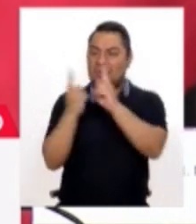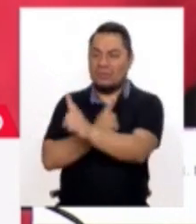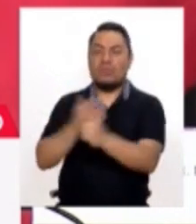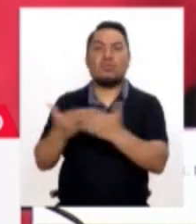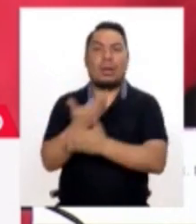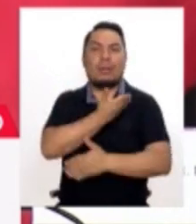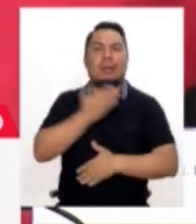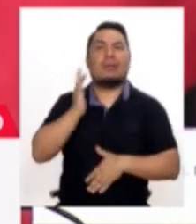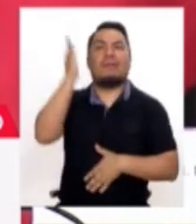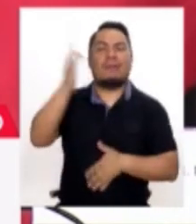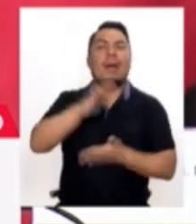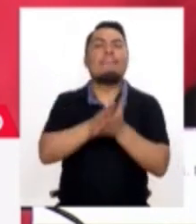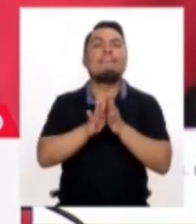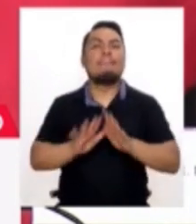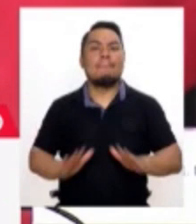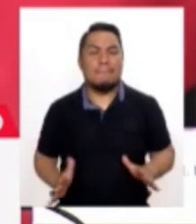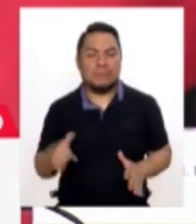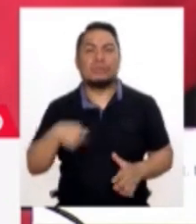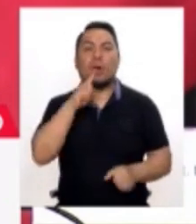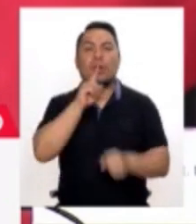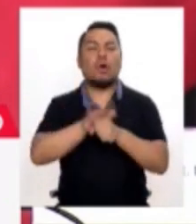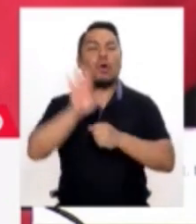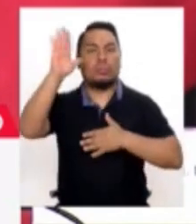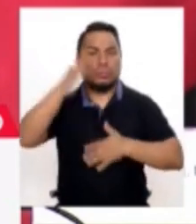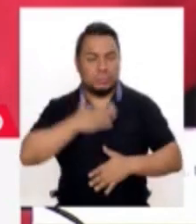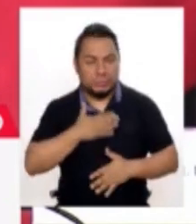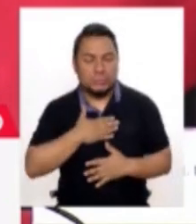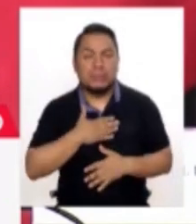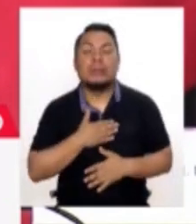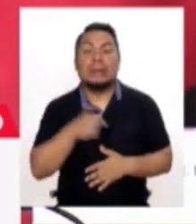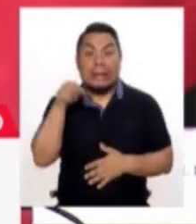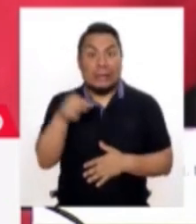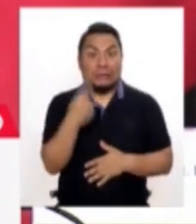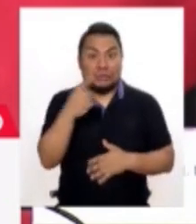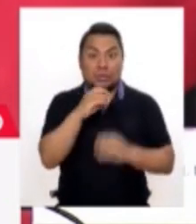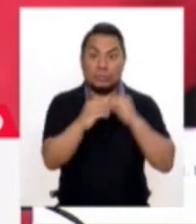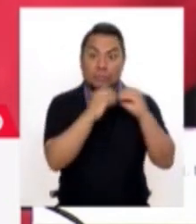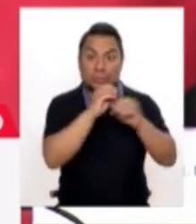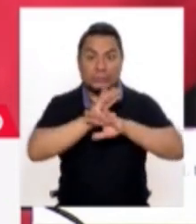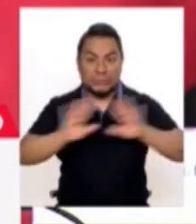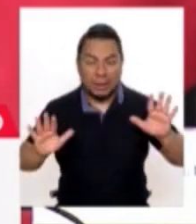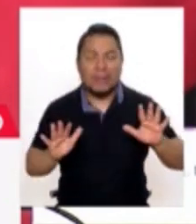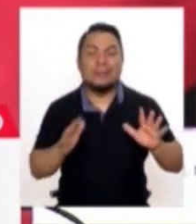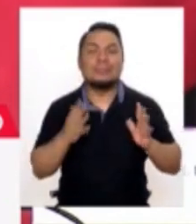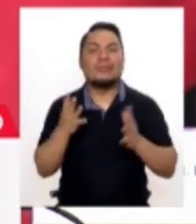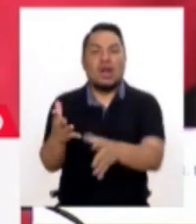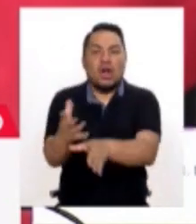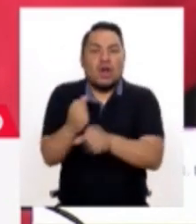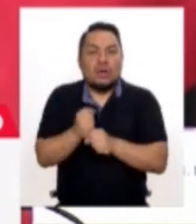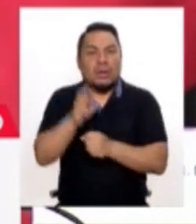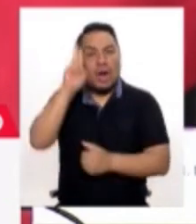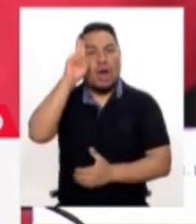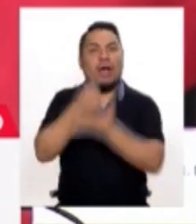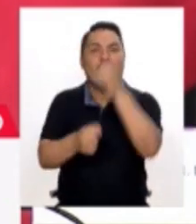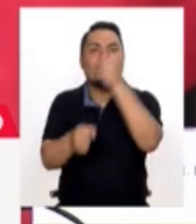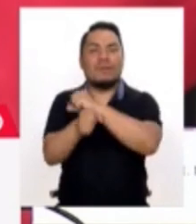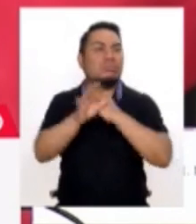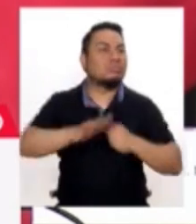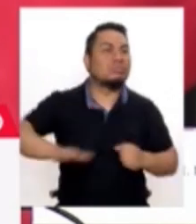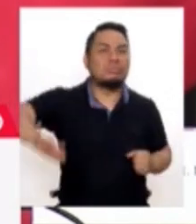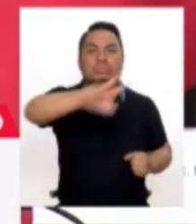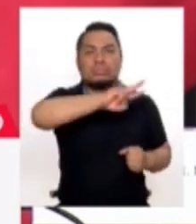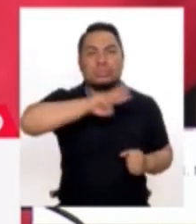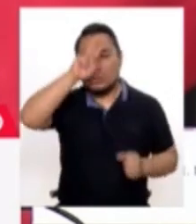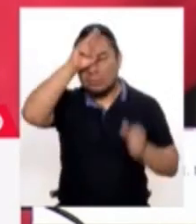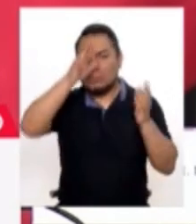ordenada y pacífica, como es nuestro compromiso. Solo así recuperaremos la confianza de nuestros